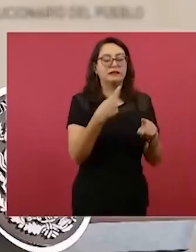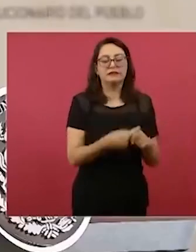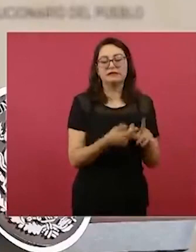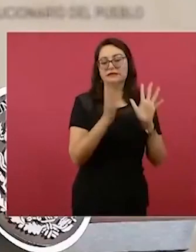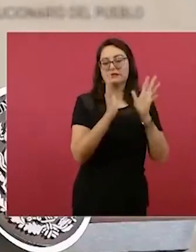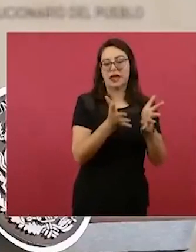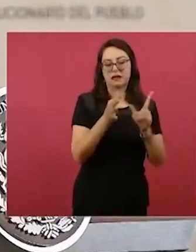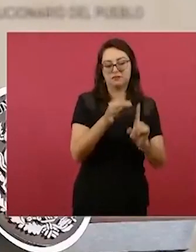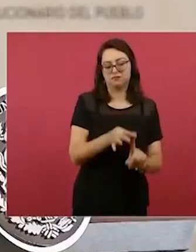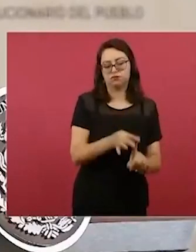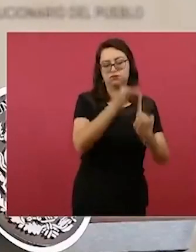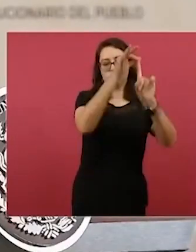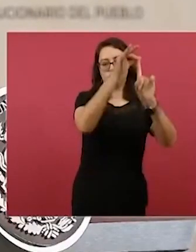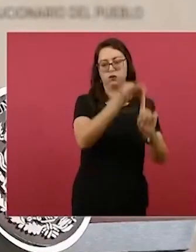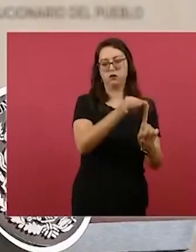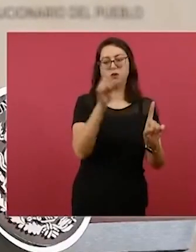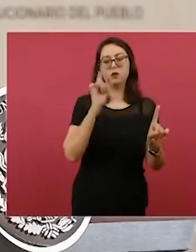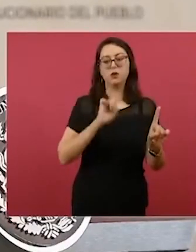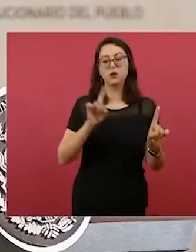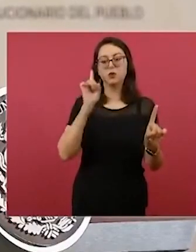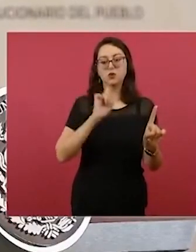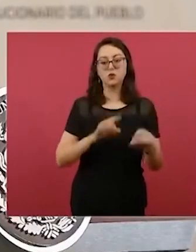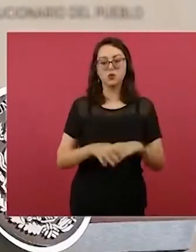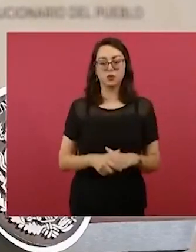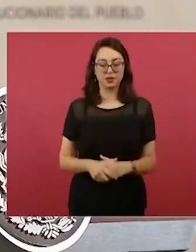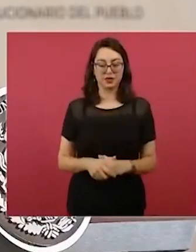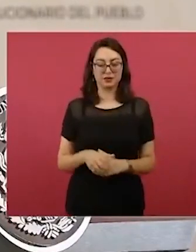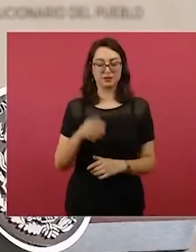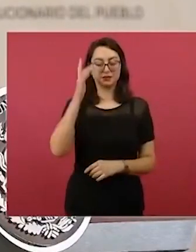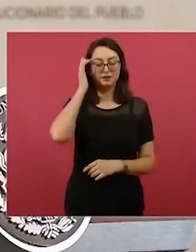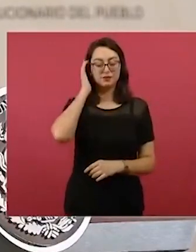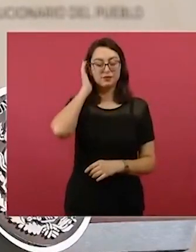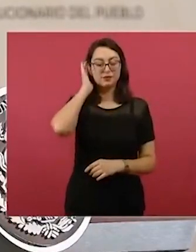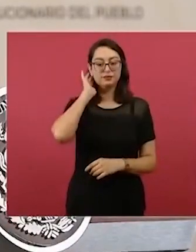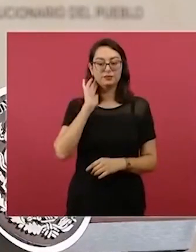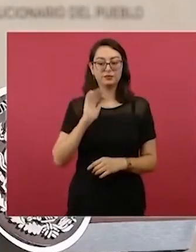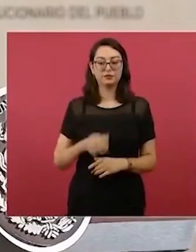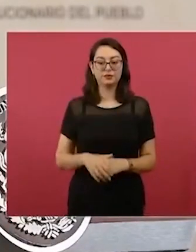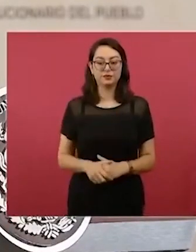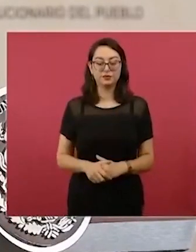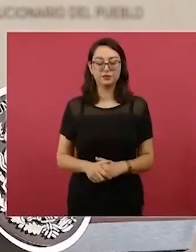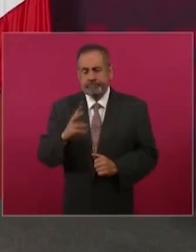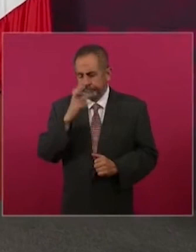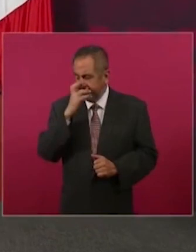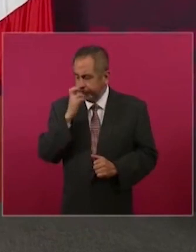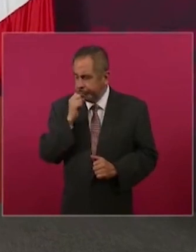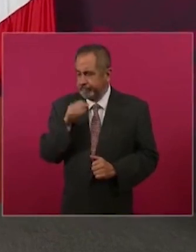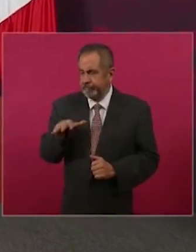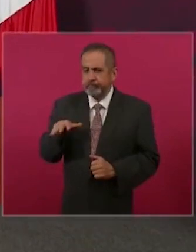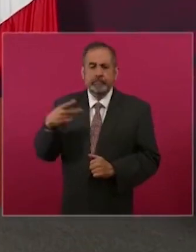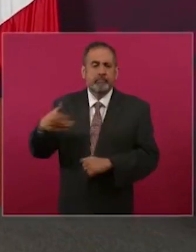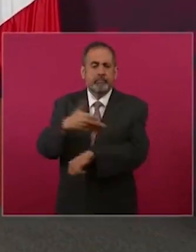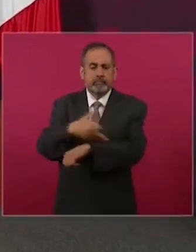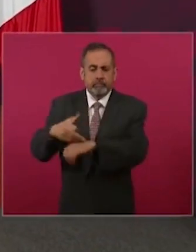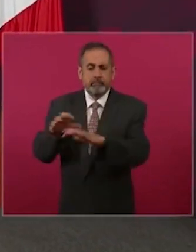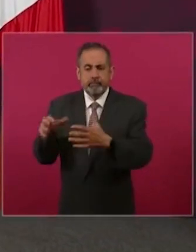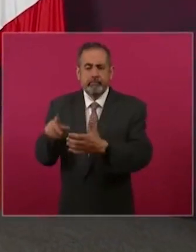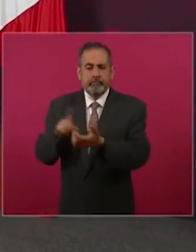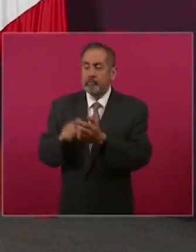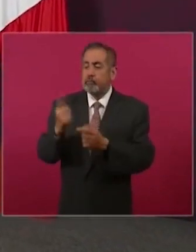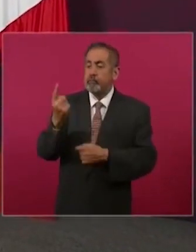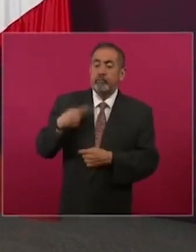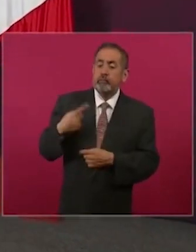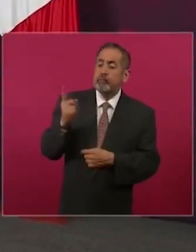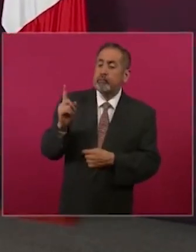régimen que lleva camino hacia la autocracia y que la idea de